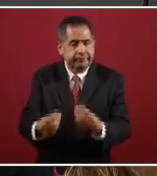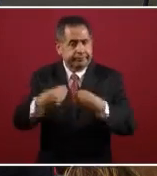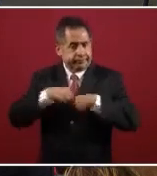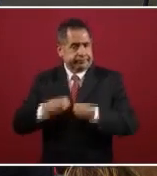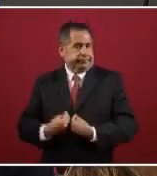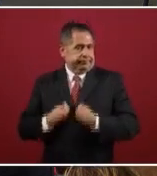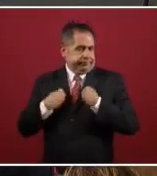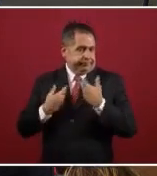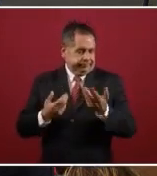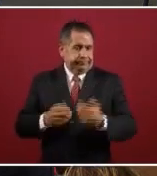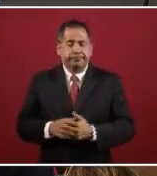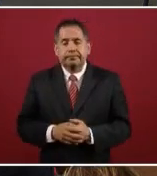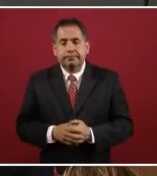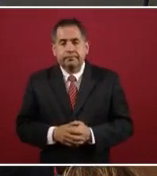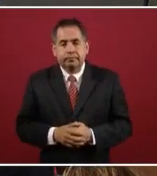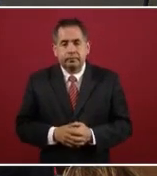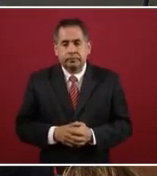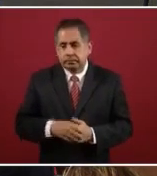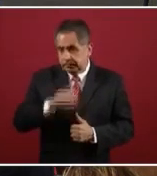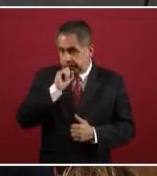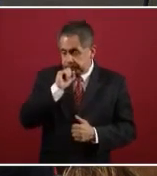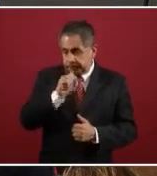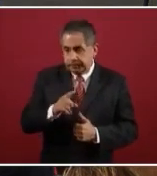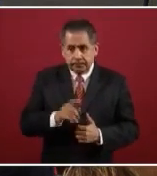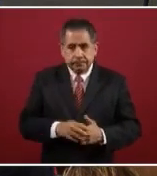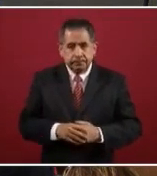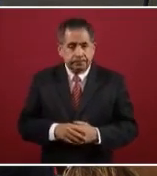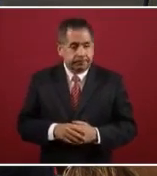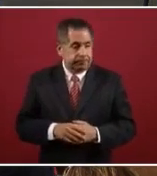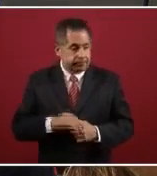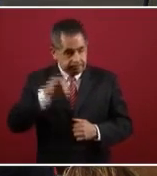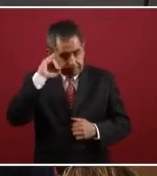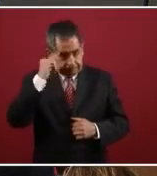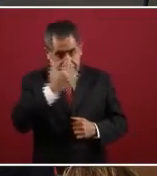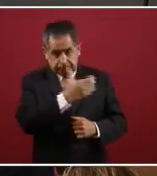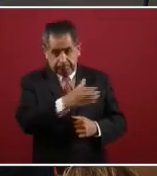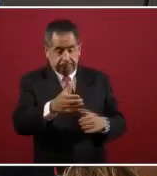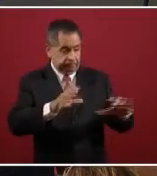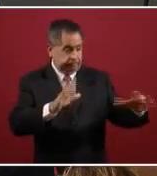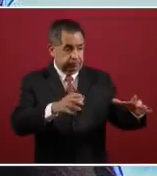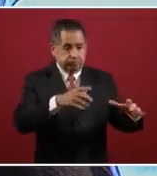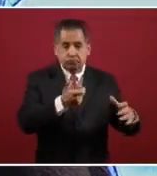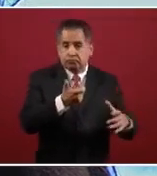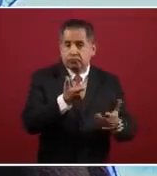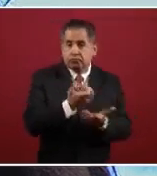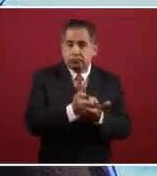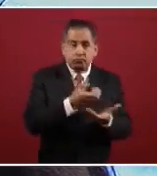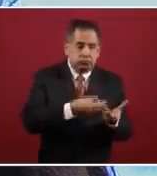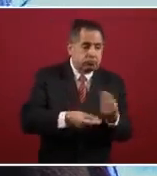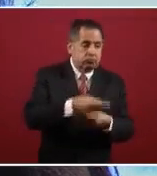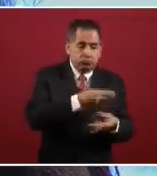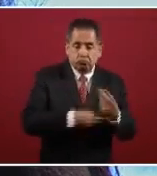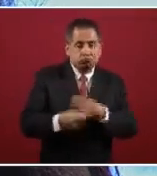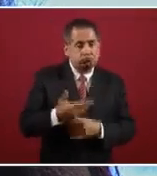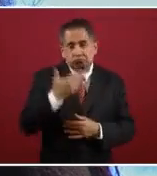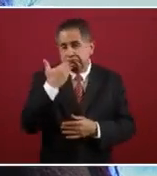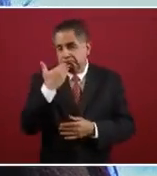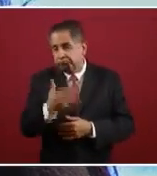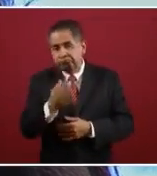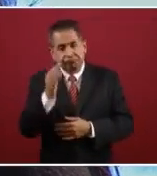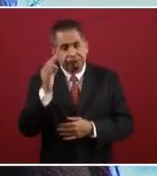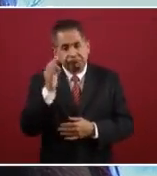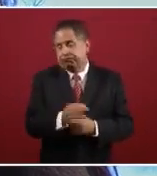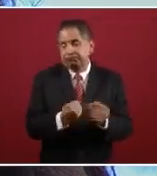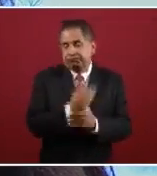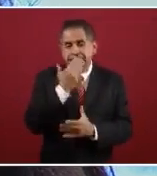Comentar también que la unidad económica campesina es una unidad económica eficiente y eficaz. ¿Y por qué